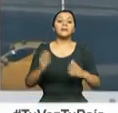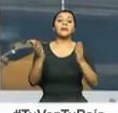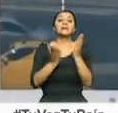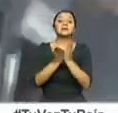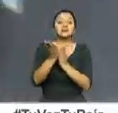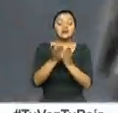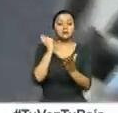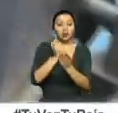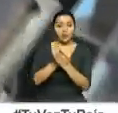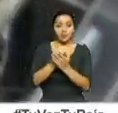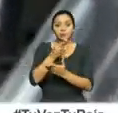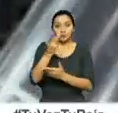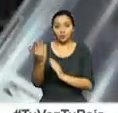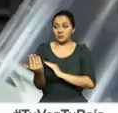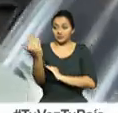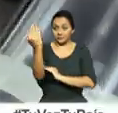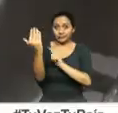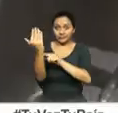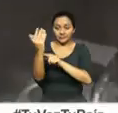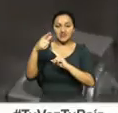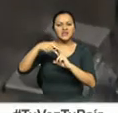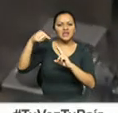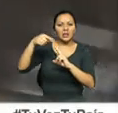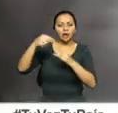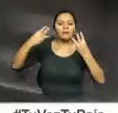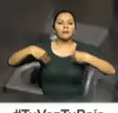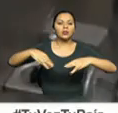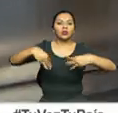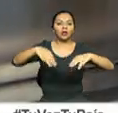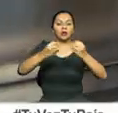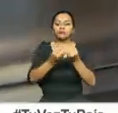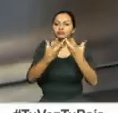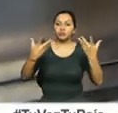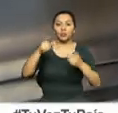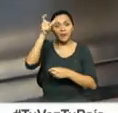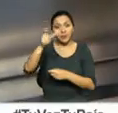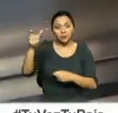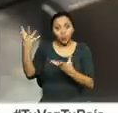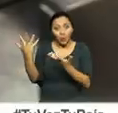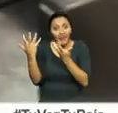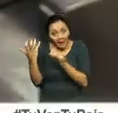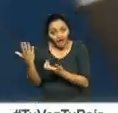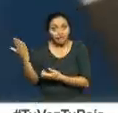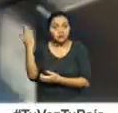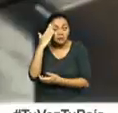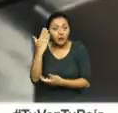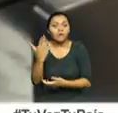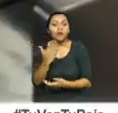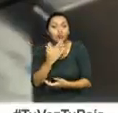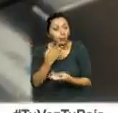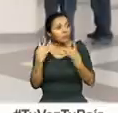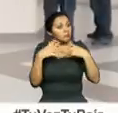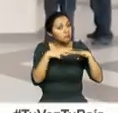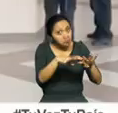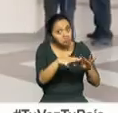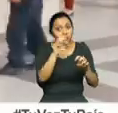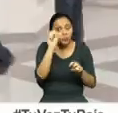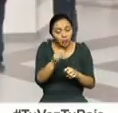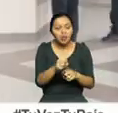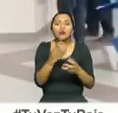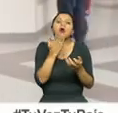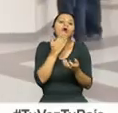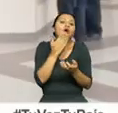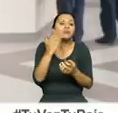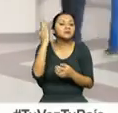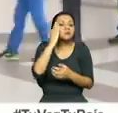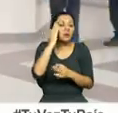de Compra Pública ha establecido varios mecanismos para que la ciudadanía conozca en detalle la información sobre los medicamentos adquiridos por